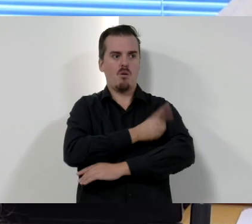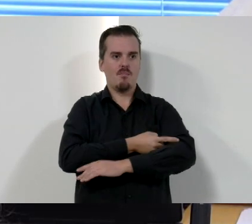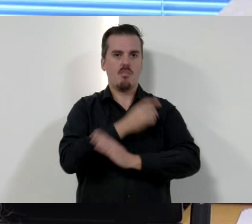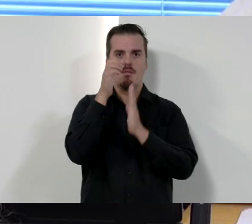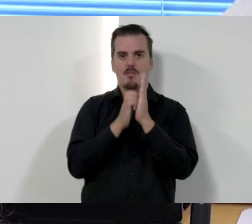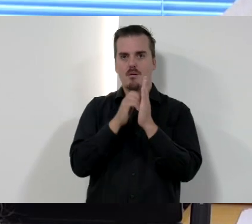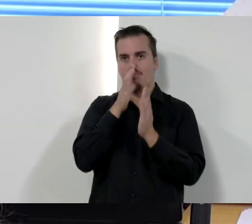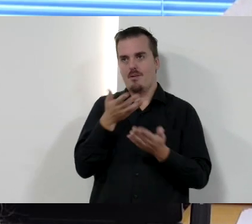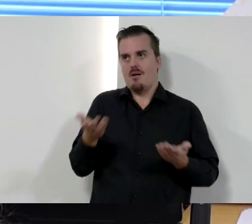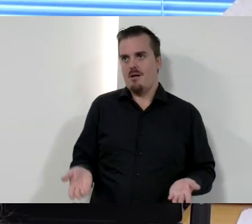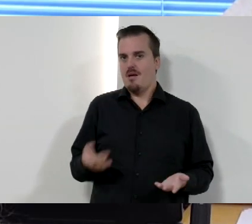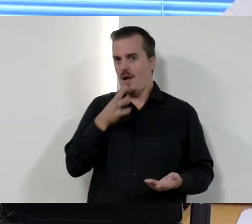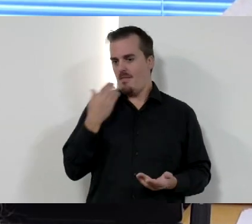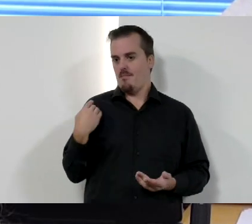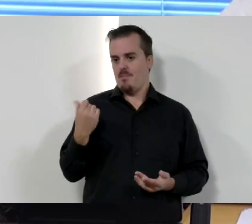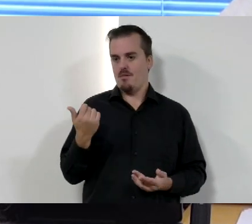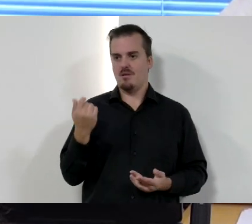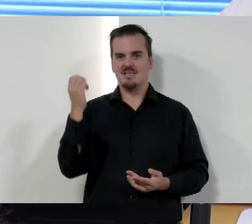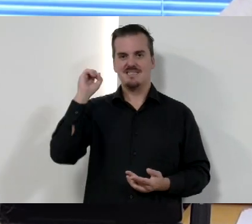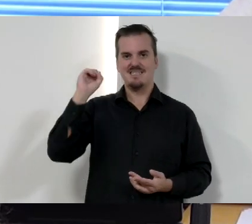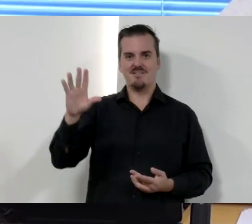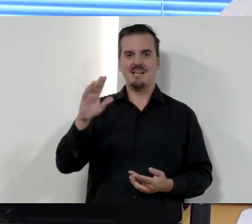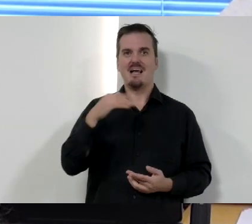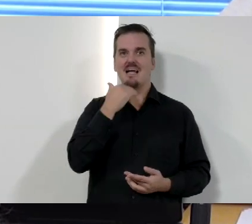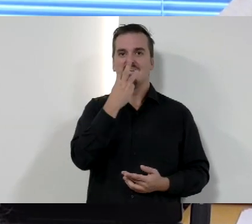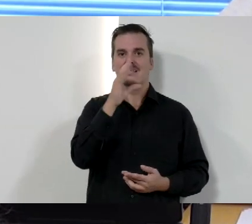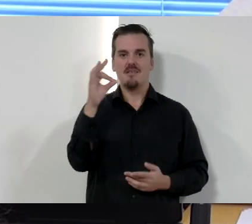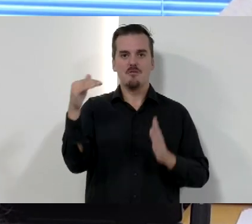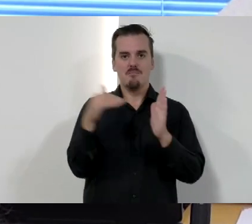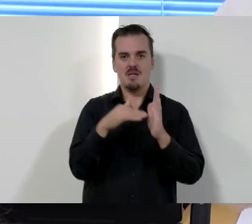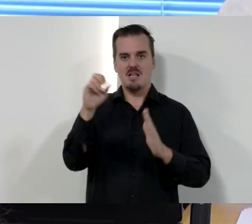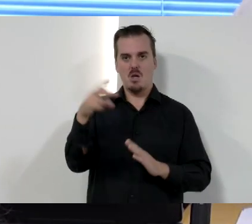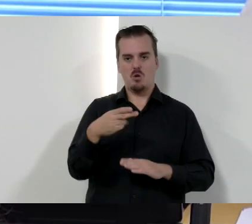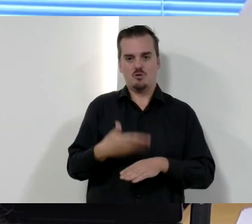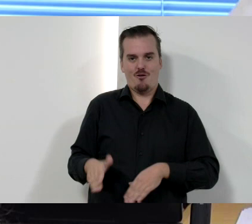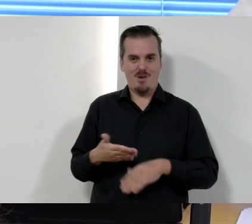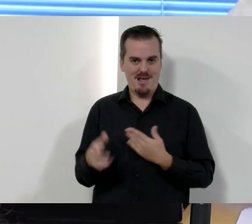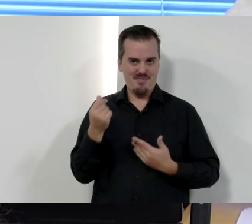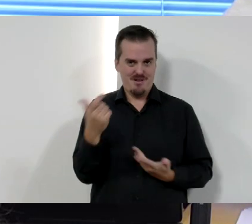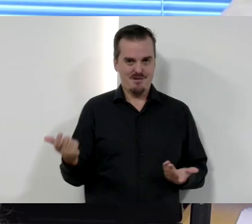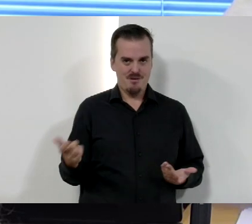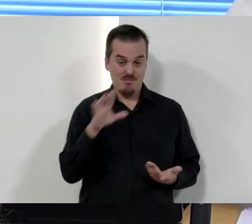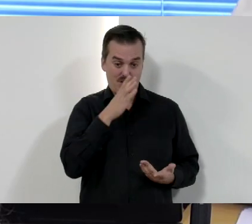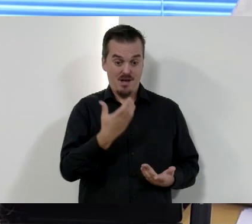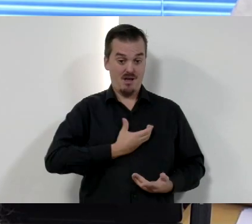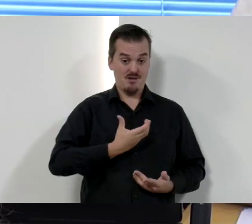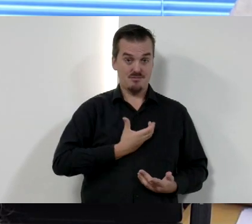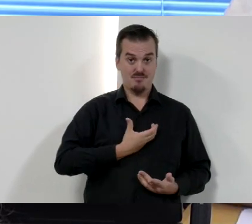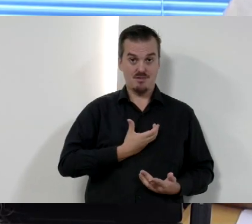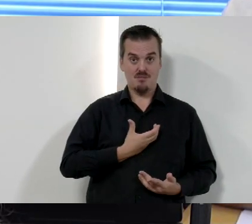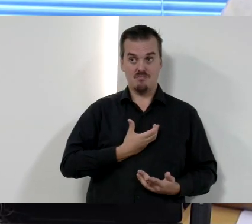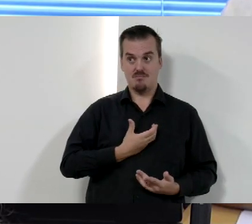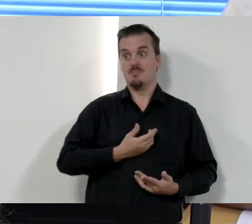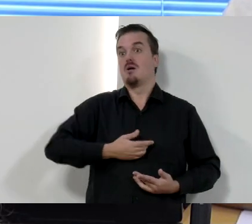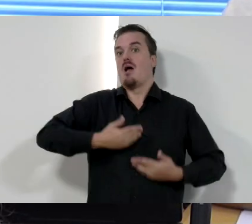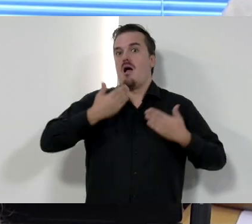cuando ahora mismo acabamos de hacer una transferencia de casi 300.000 euros de remanente, porque un ayuntamiento que afortunadamente